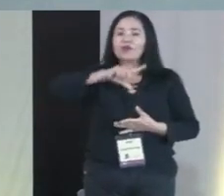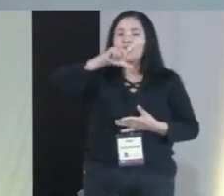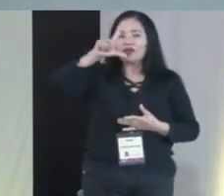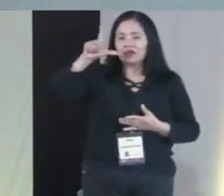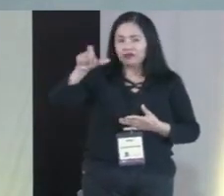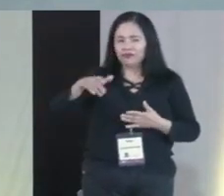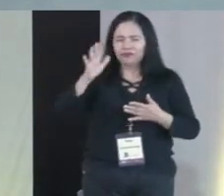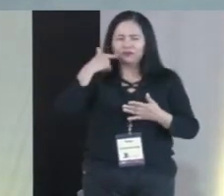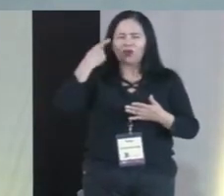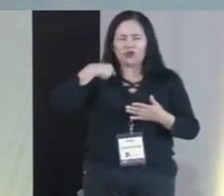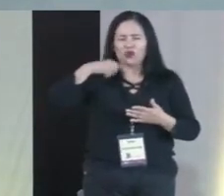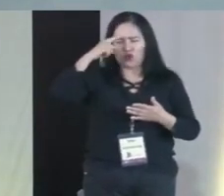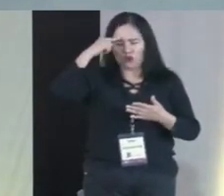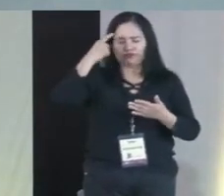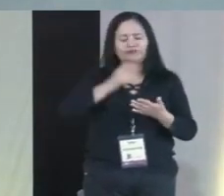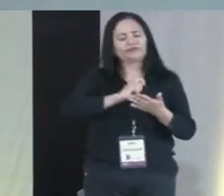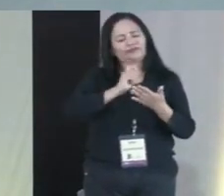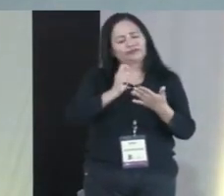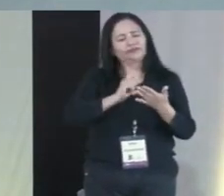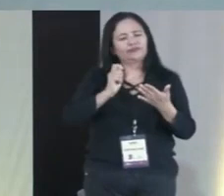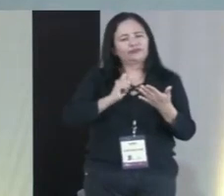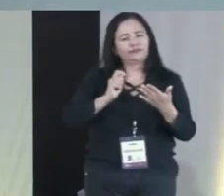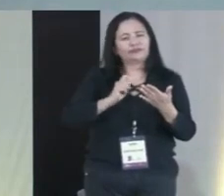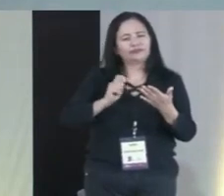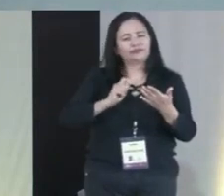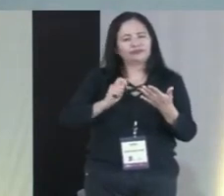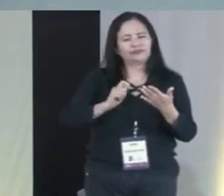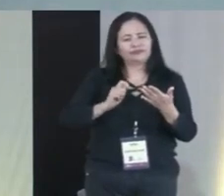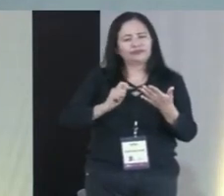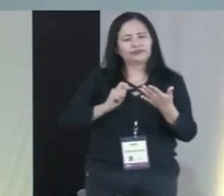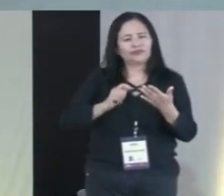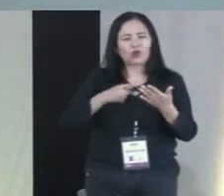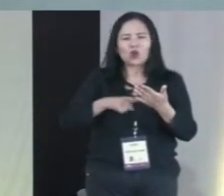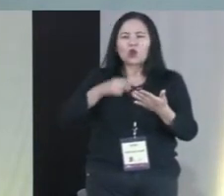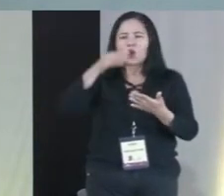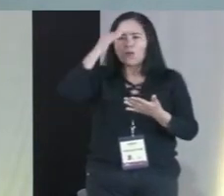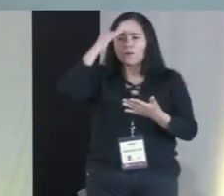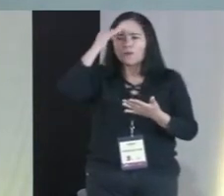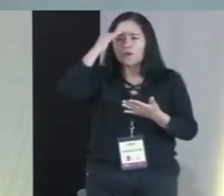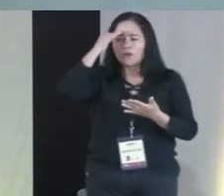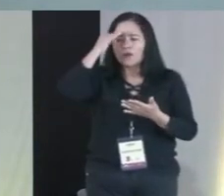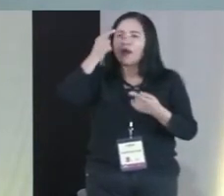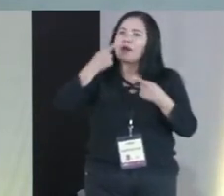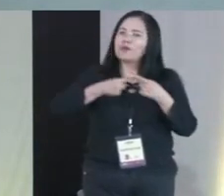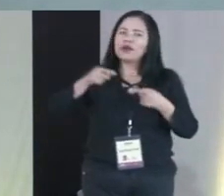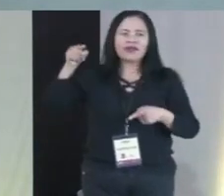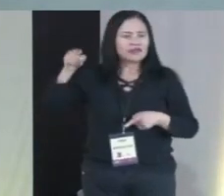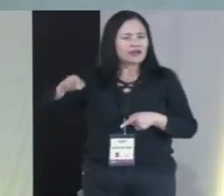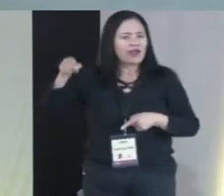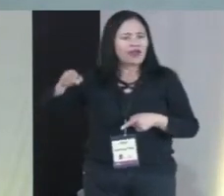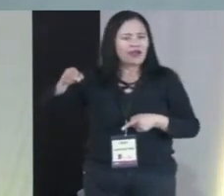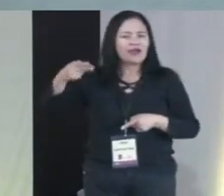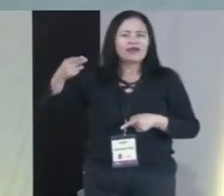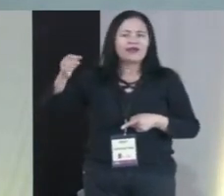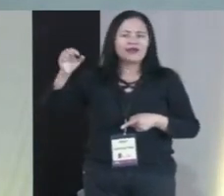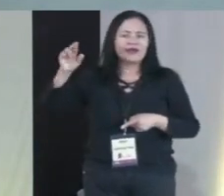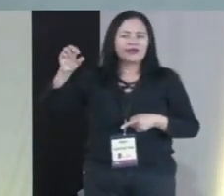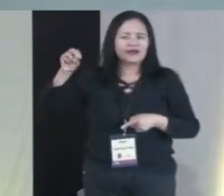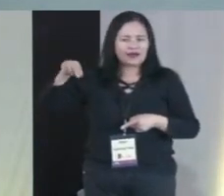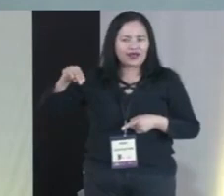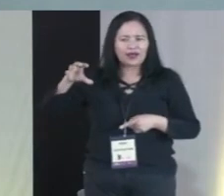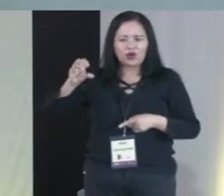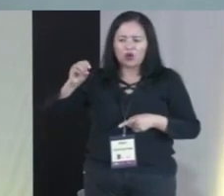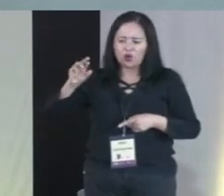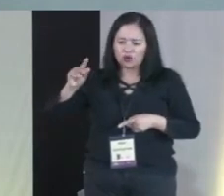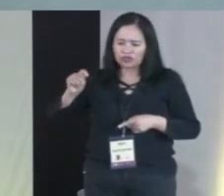de esa escritura, y ahora sí entro en materia, me fui dando cuenta de quién era Hernán Cortés. Me